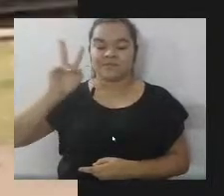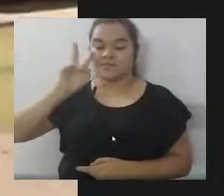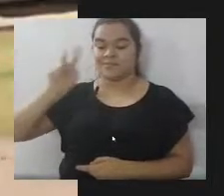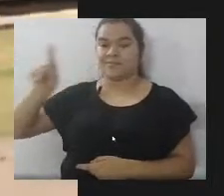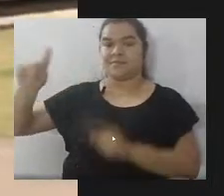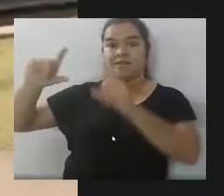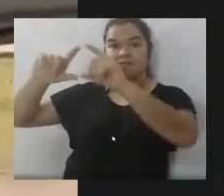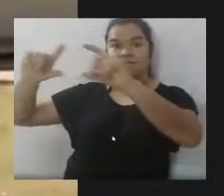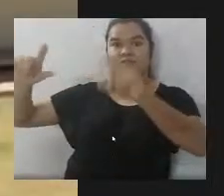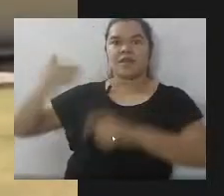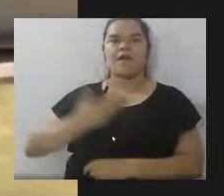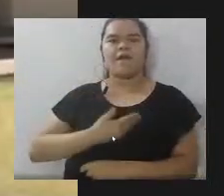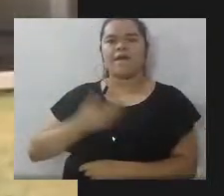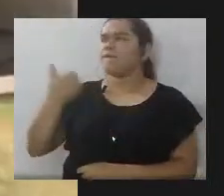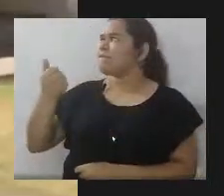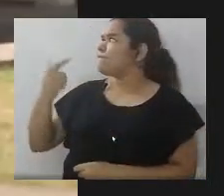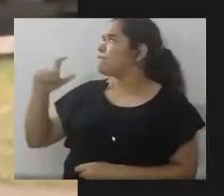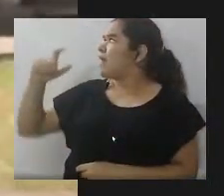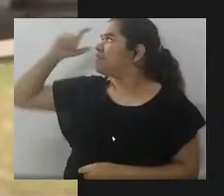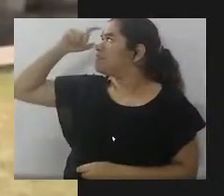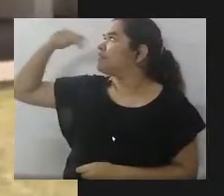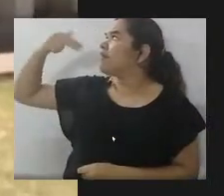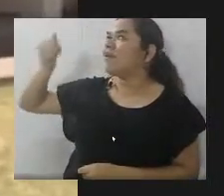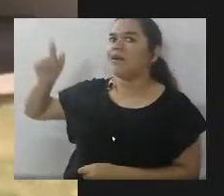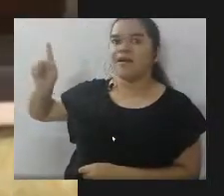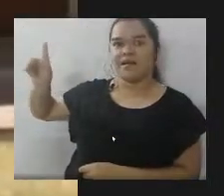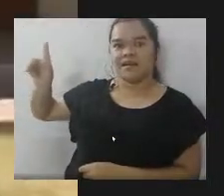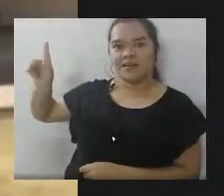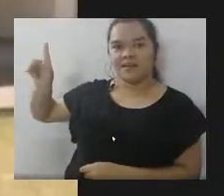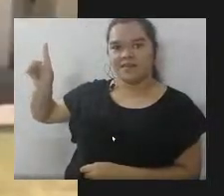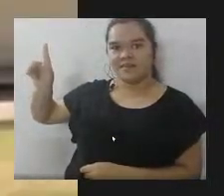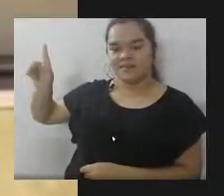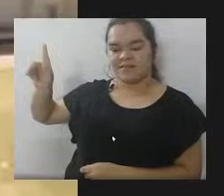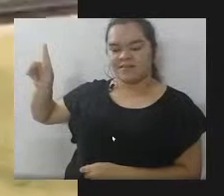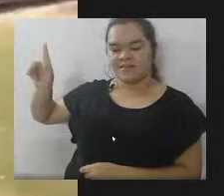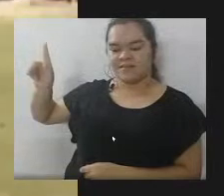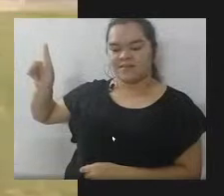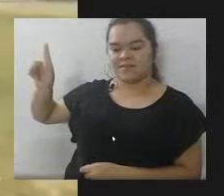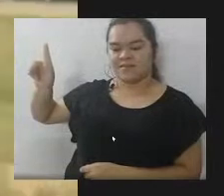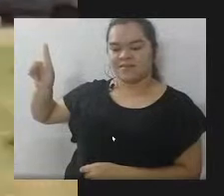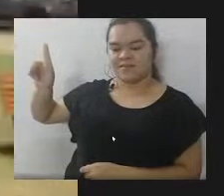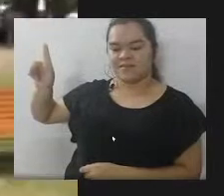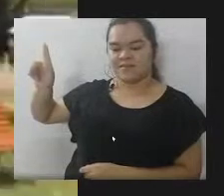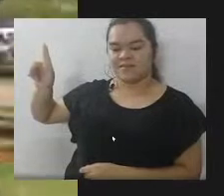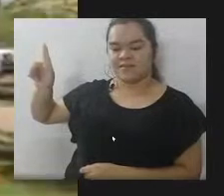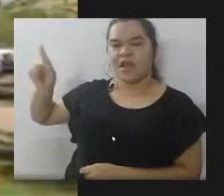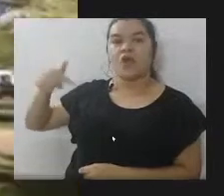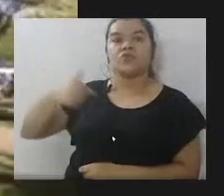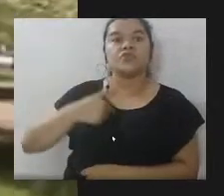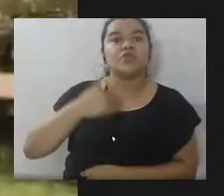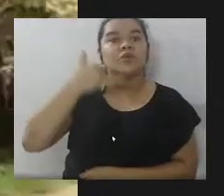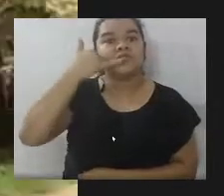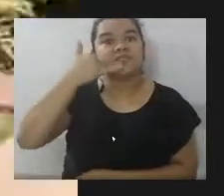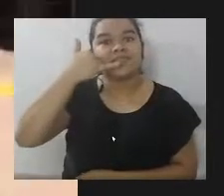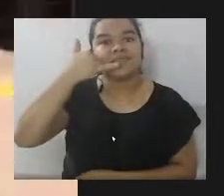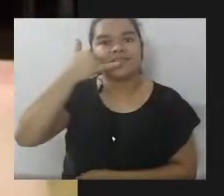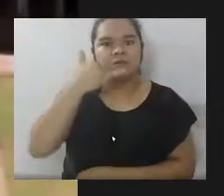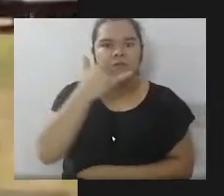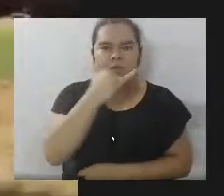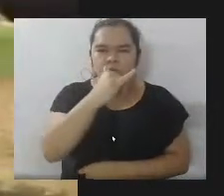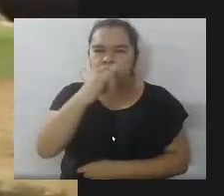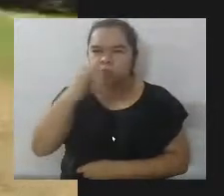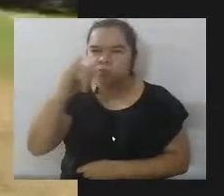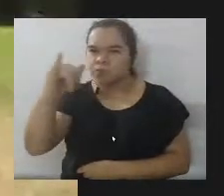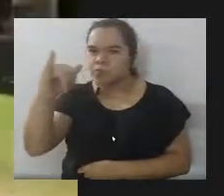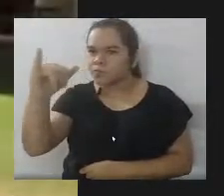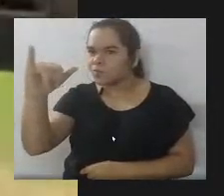dice FACENA, Facultad de Ciencias Exactas, Naturales y Agrimensura. Vamos a hacer un pequeño recorrido en el edificio. Les voy a